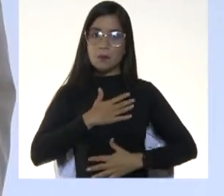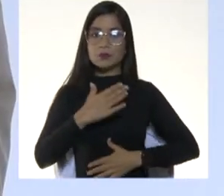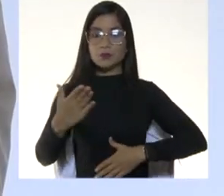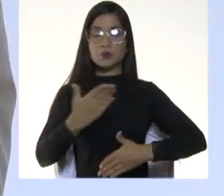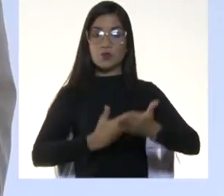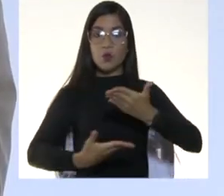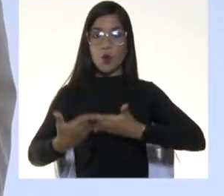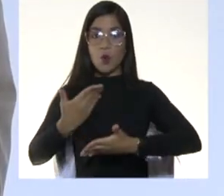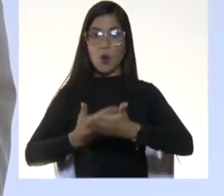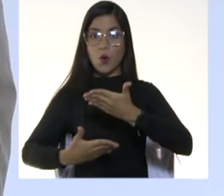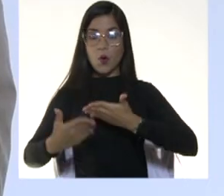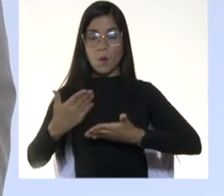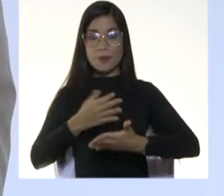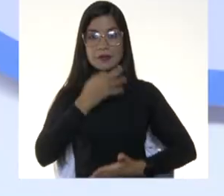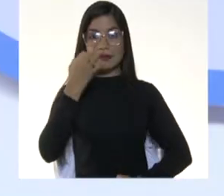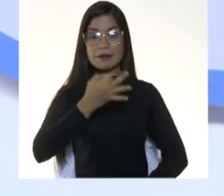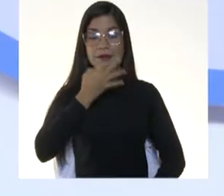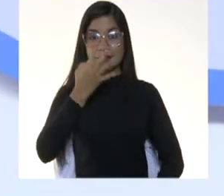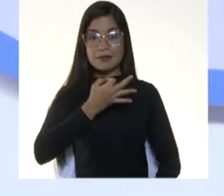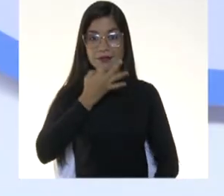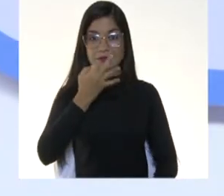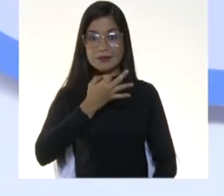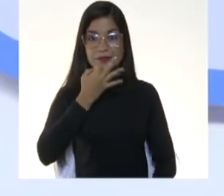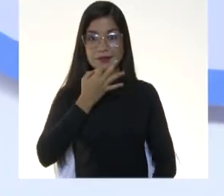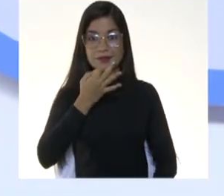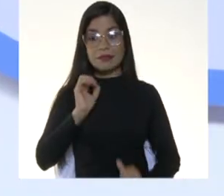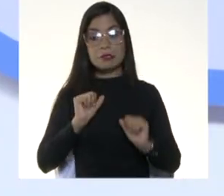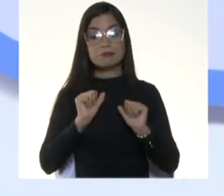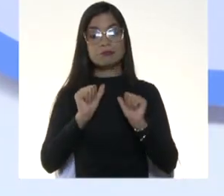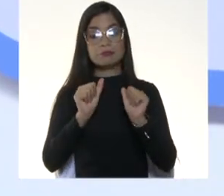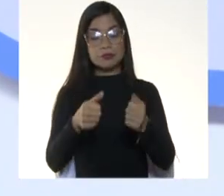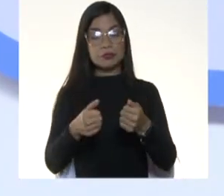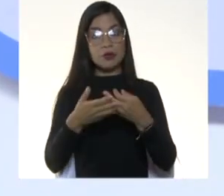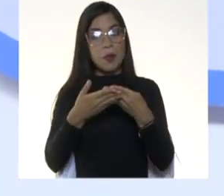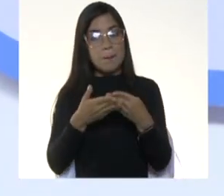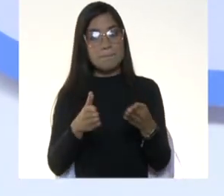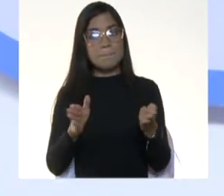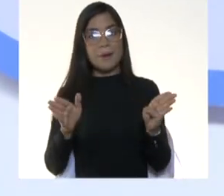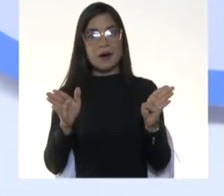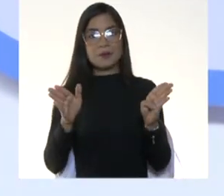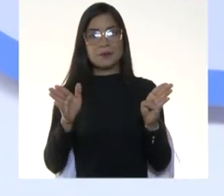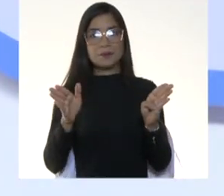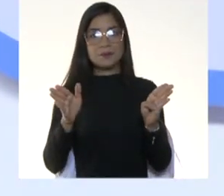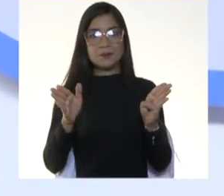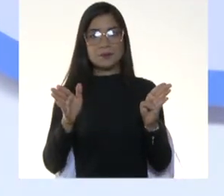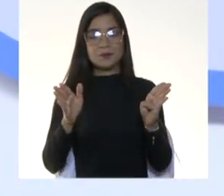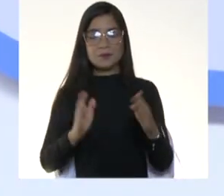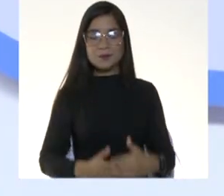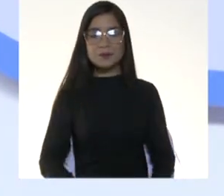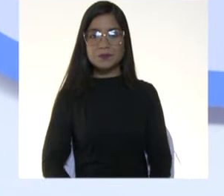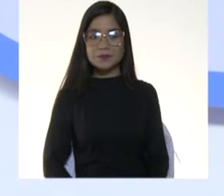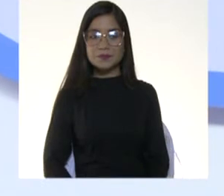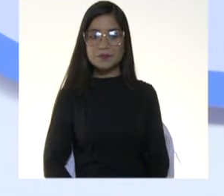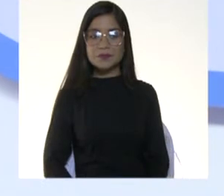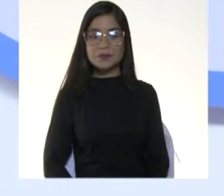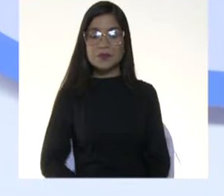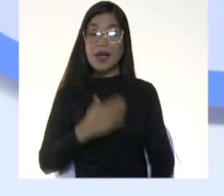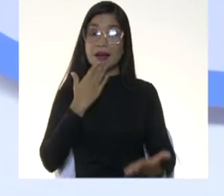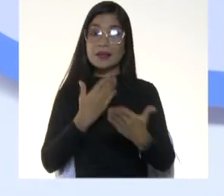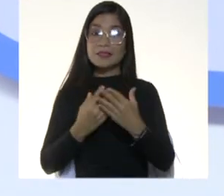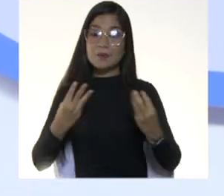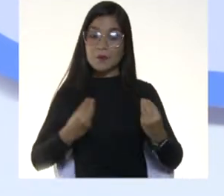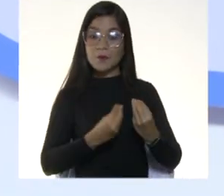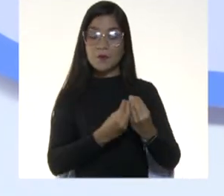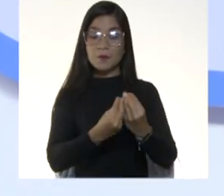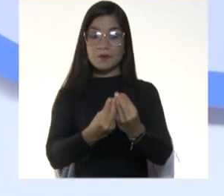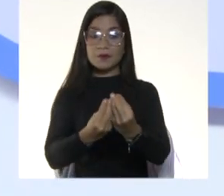de inicio, esta tarde de apertura, esta tarde de comienzo. Gracias por acompañarnos hasta esta parte del video. No olviden